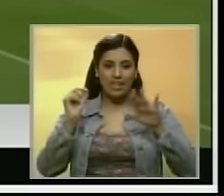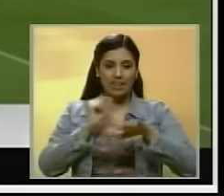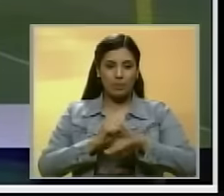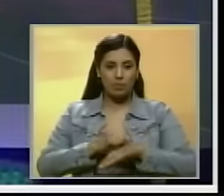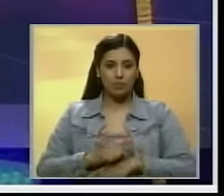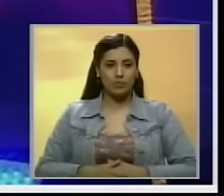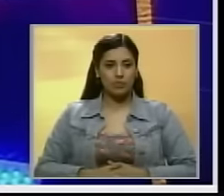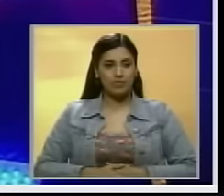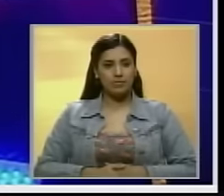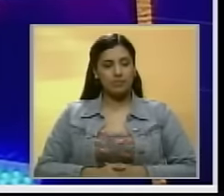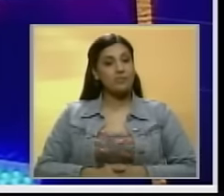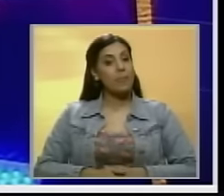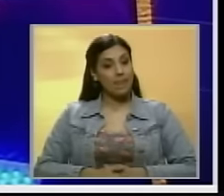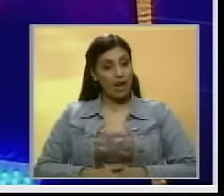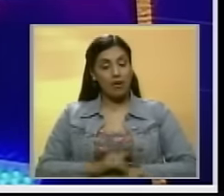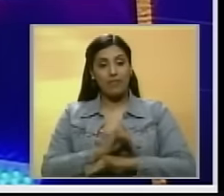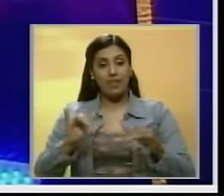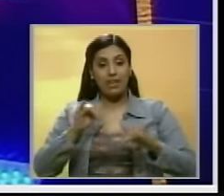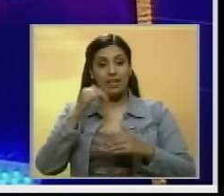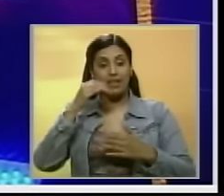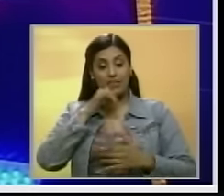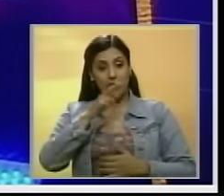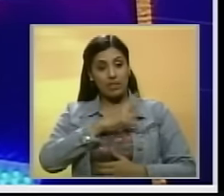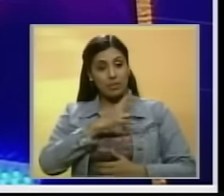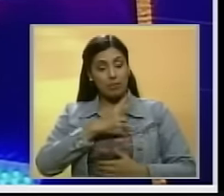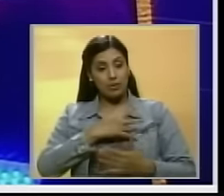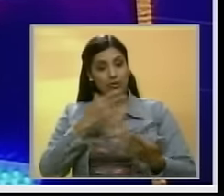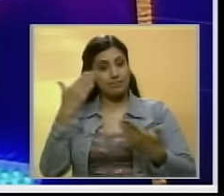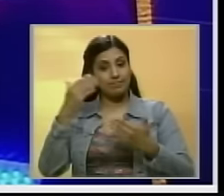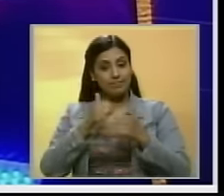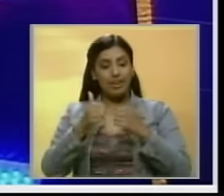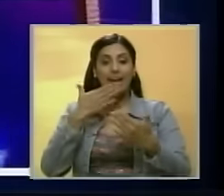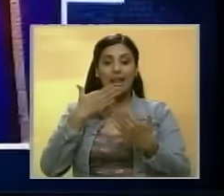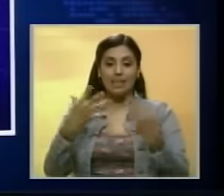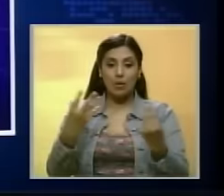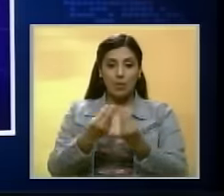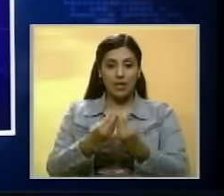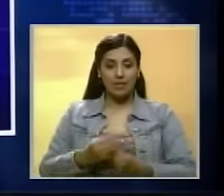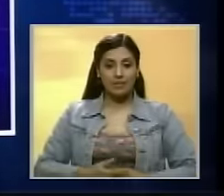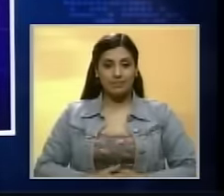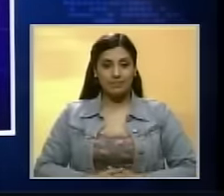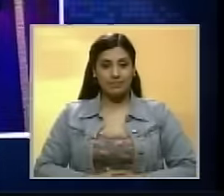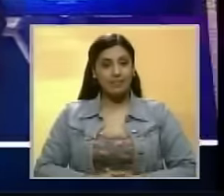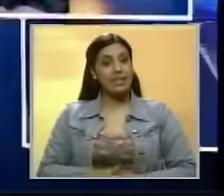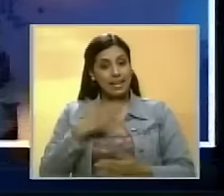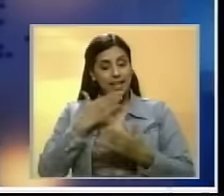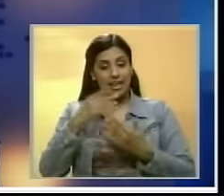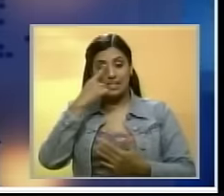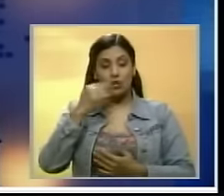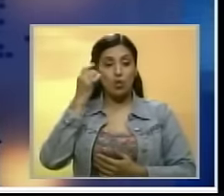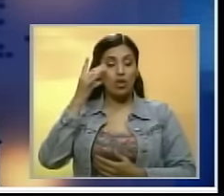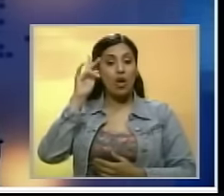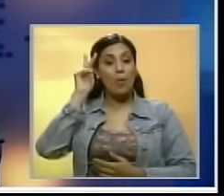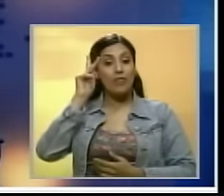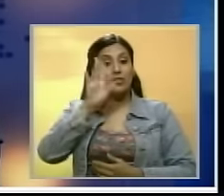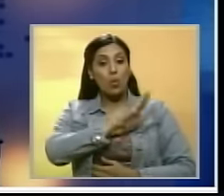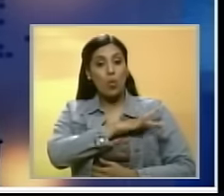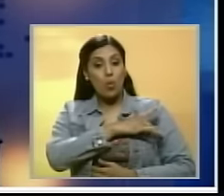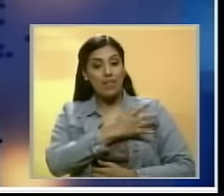80 bien amigos H aquí la información Deportiva en noticiero en evisión gracias por su compañía Gracias Tony profesores